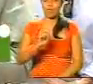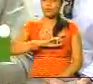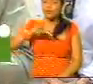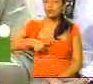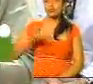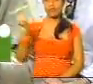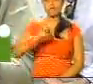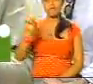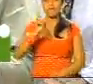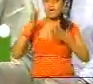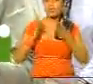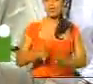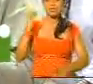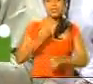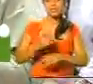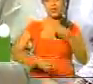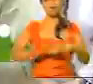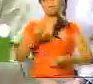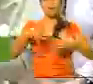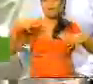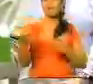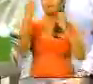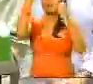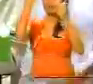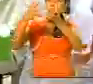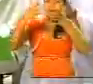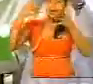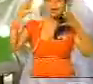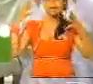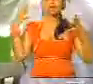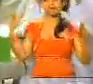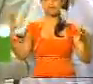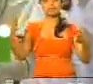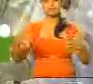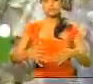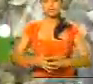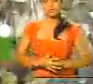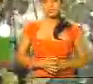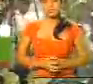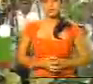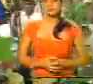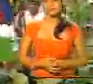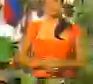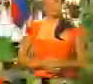las venezolanas estamos hechos para las grandes victorias.